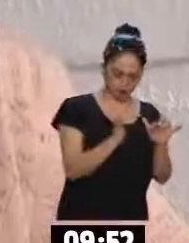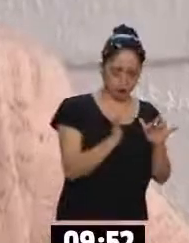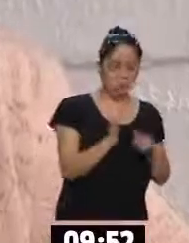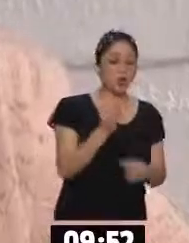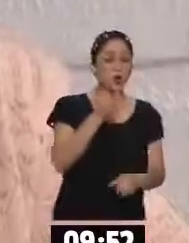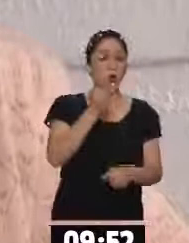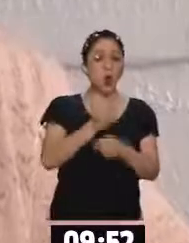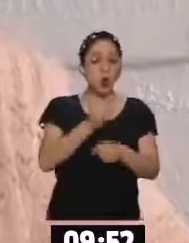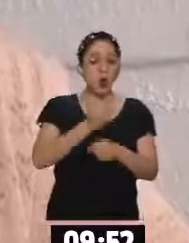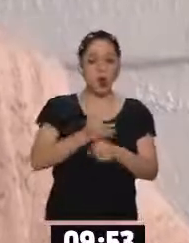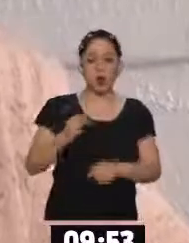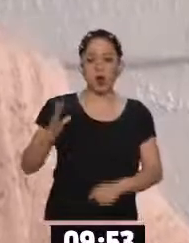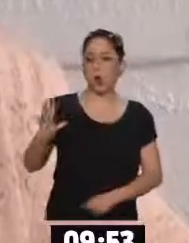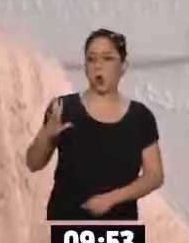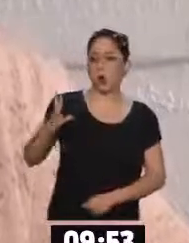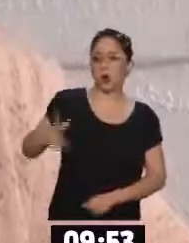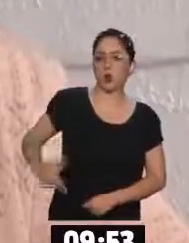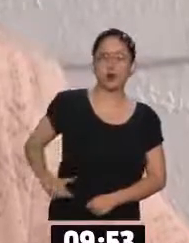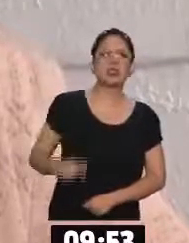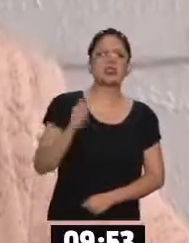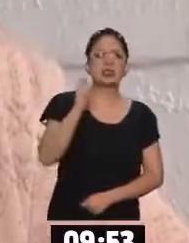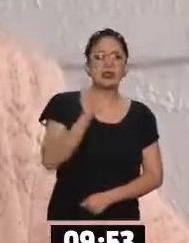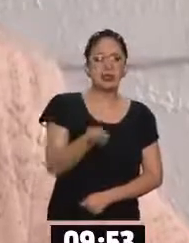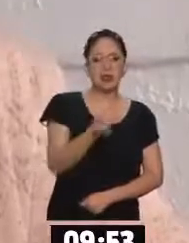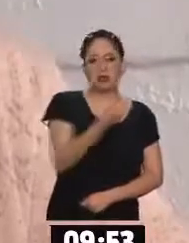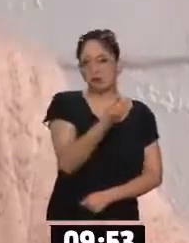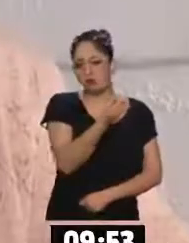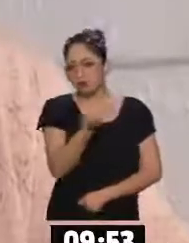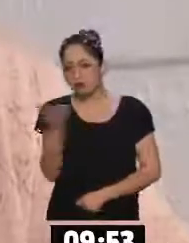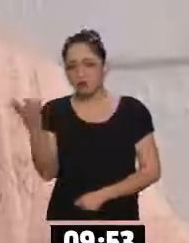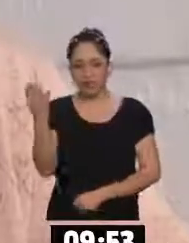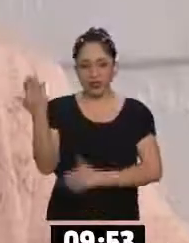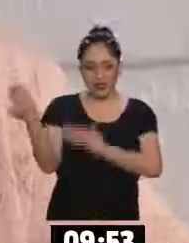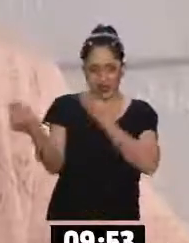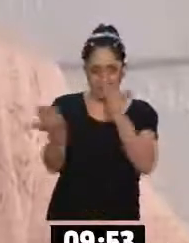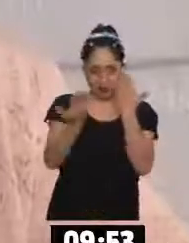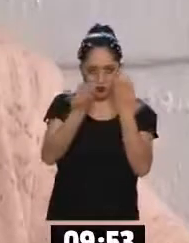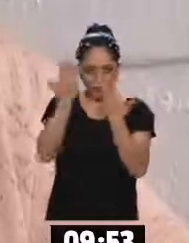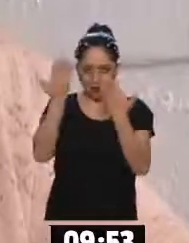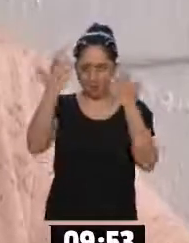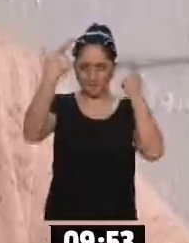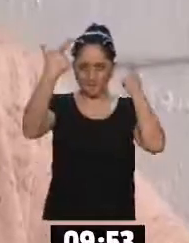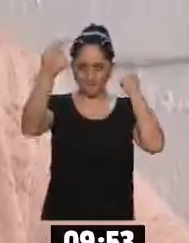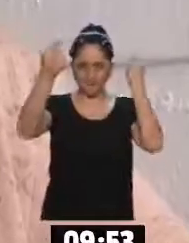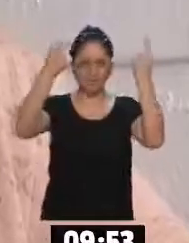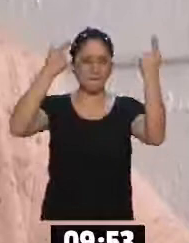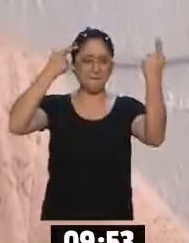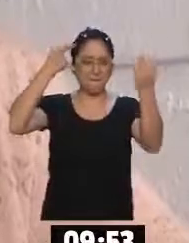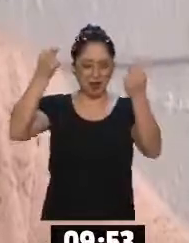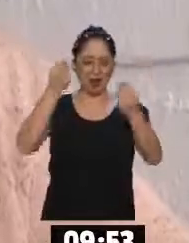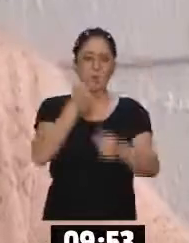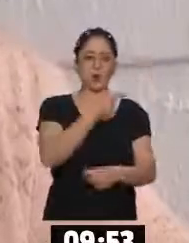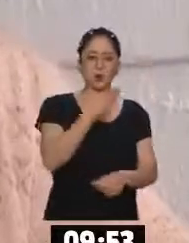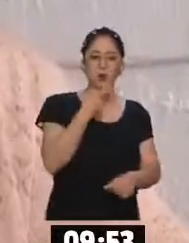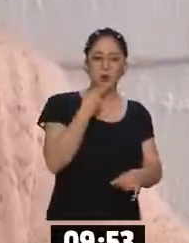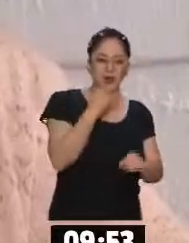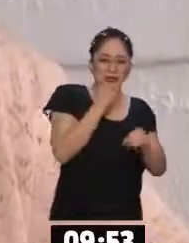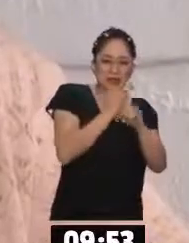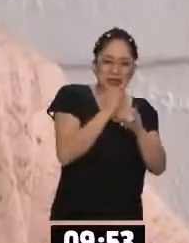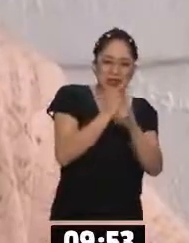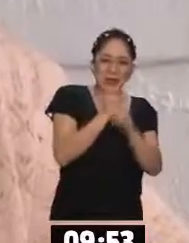a los cientos de estudiantes que se graduaron así a distancia, como estoy yo ahorita con ustedes, en